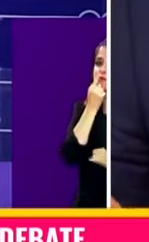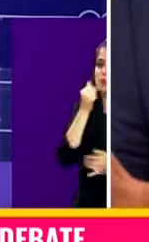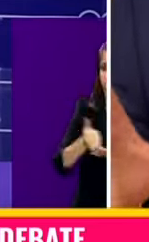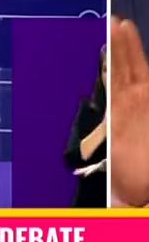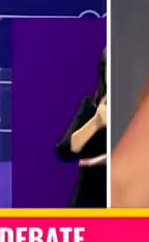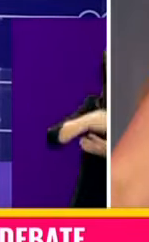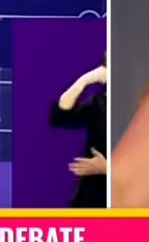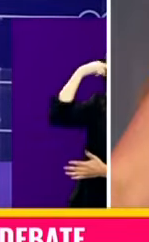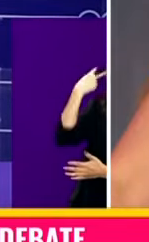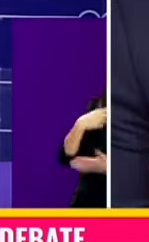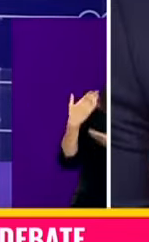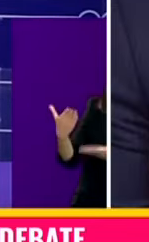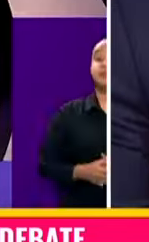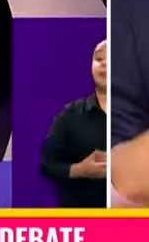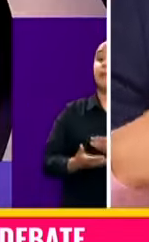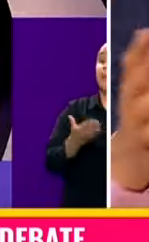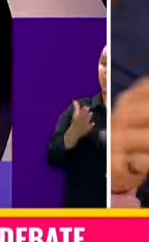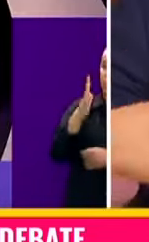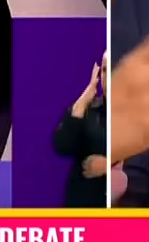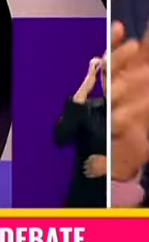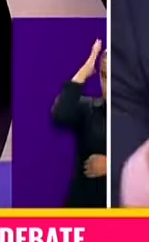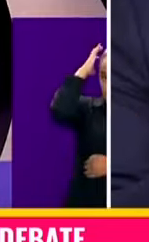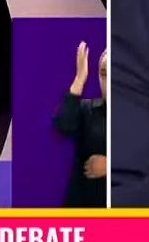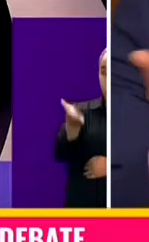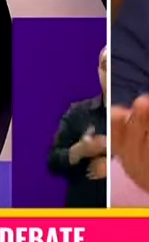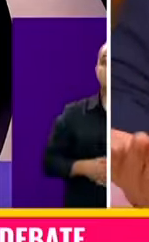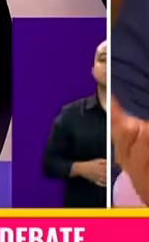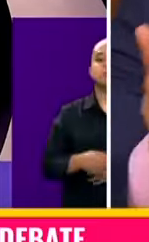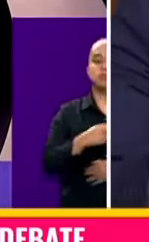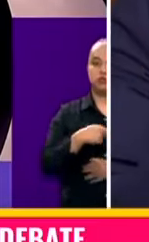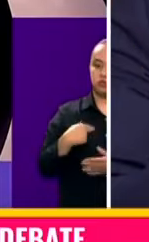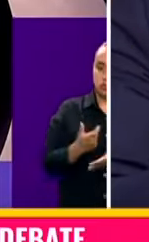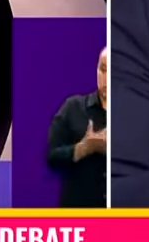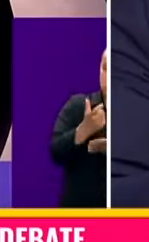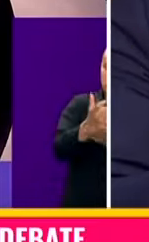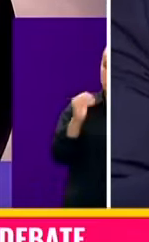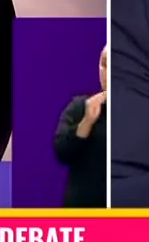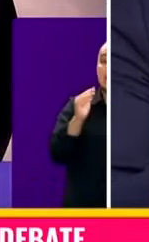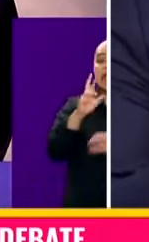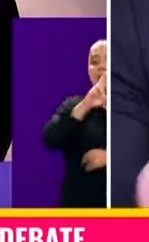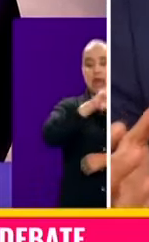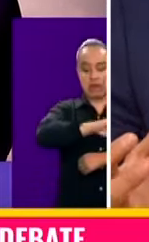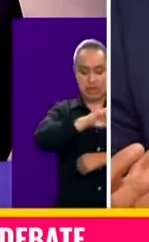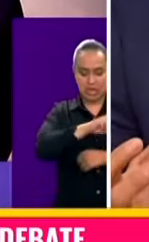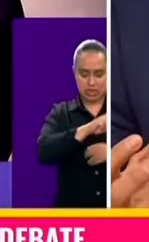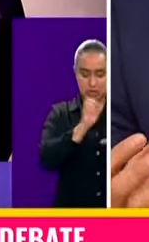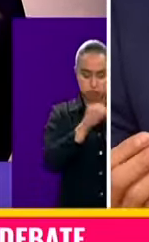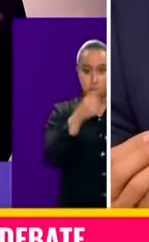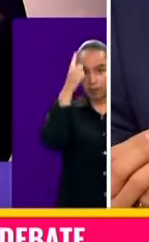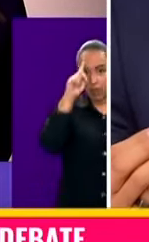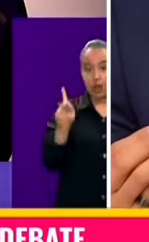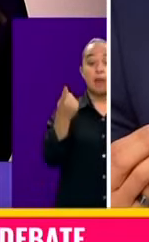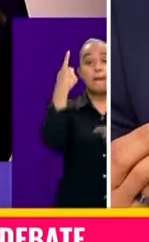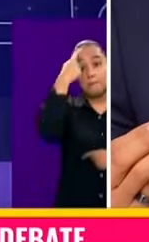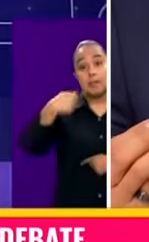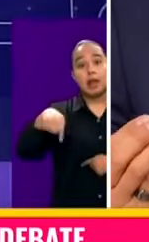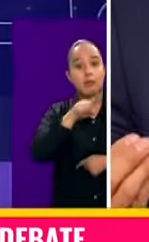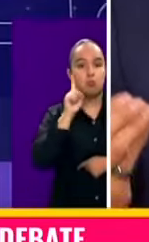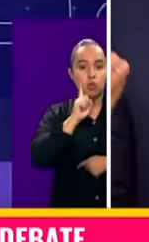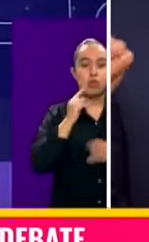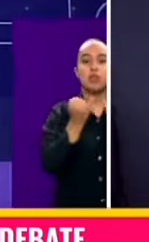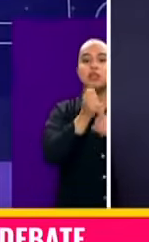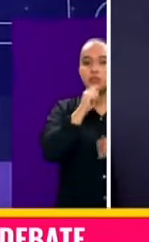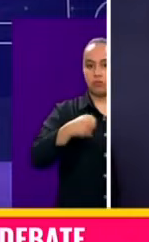vivir. Sin embargo, digo, aparte de las agresiones que ya hasta dan hueva, no encontré como que,